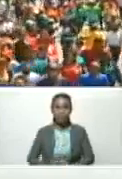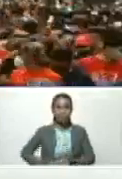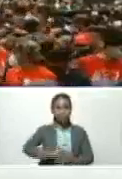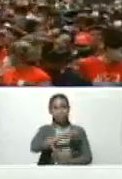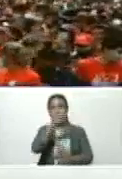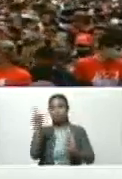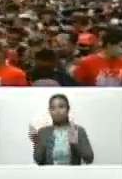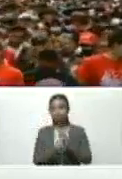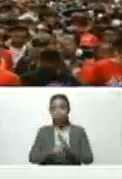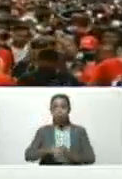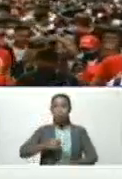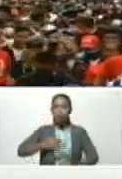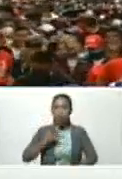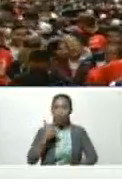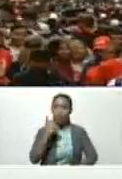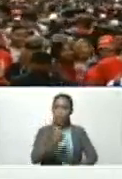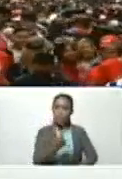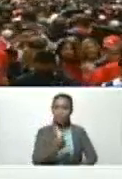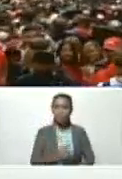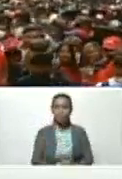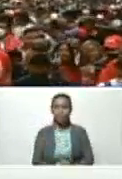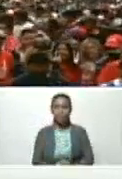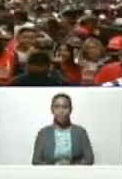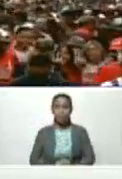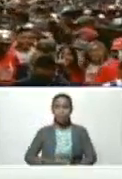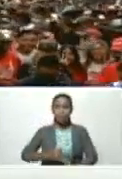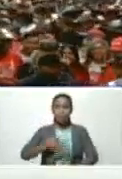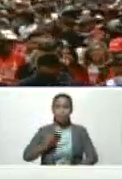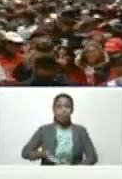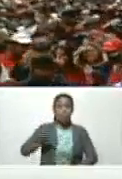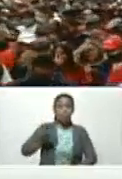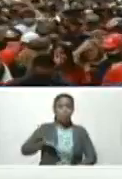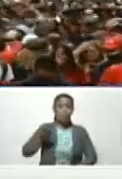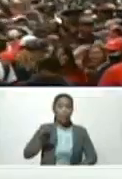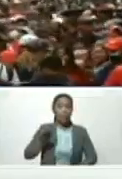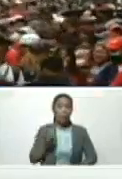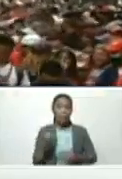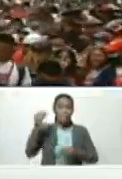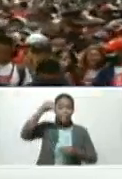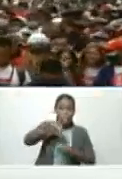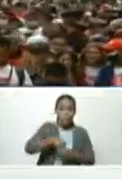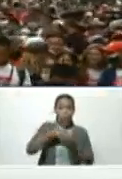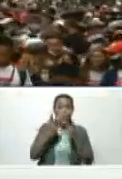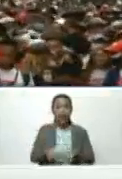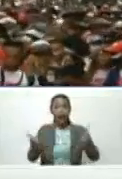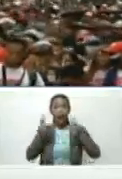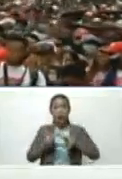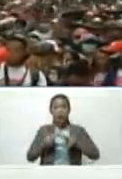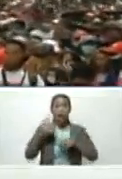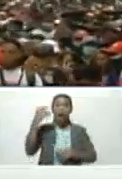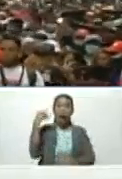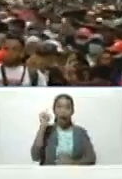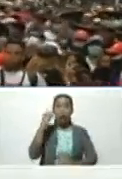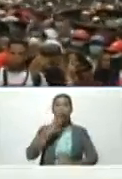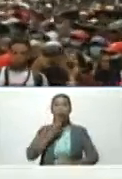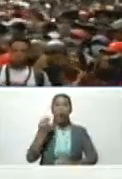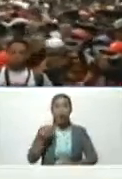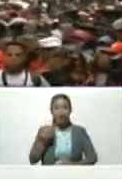enteramente puedo decir que ha valido la pena sembrar valores y que hay una